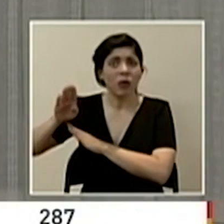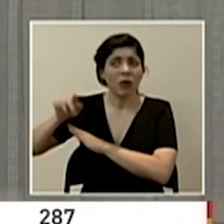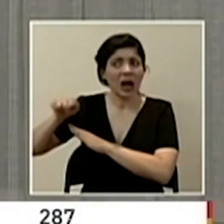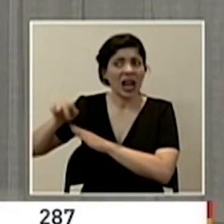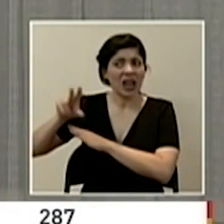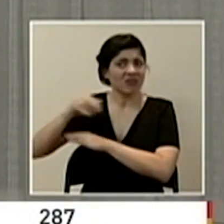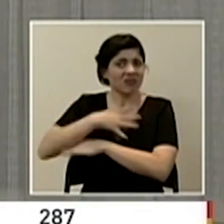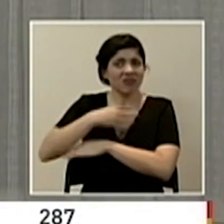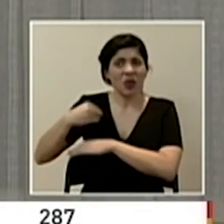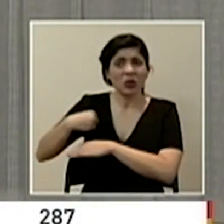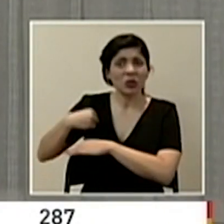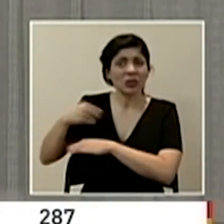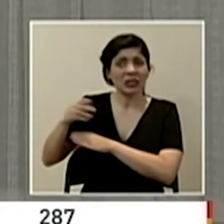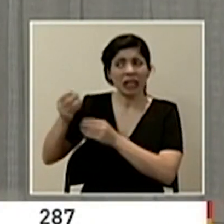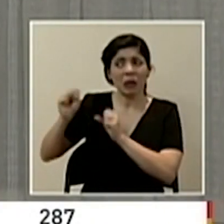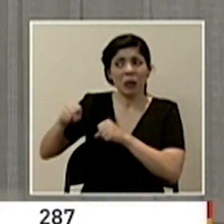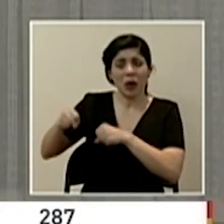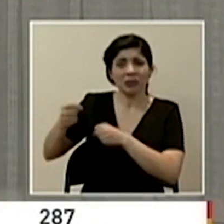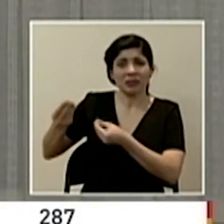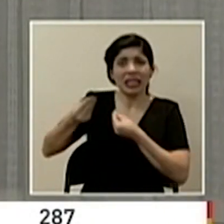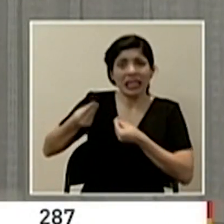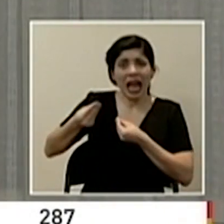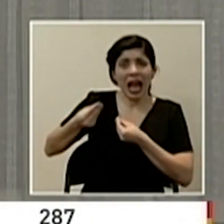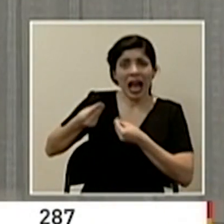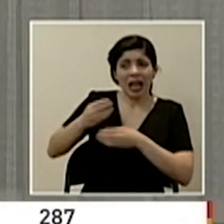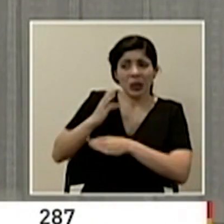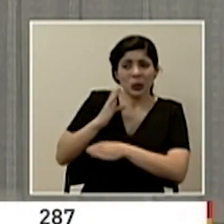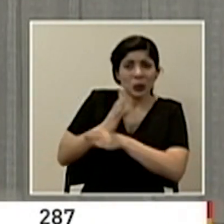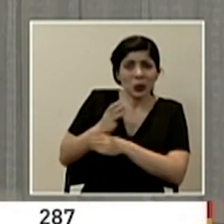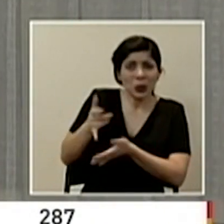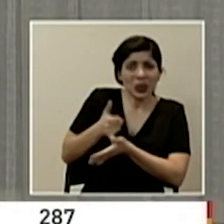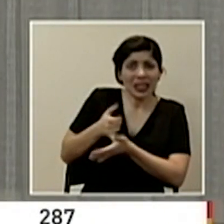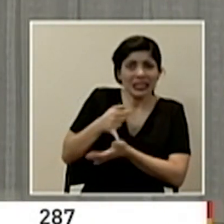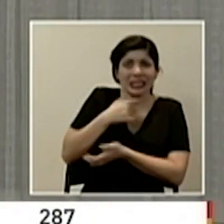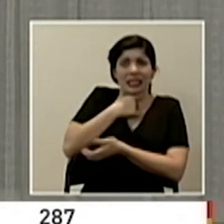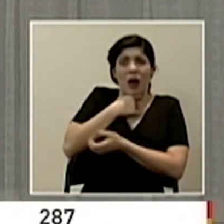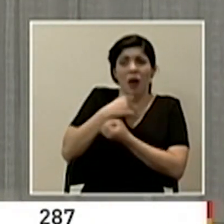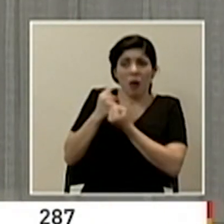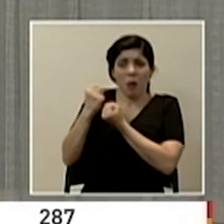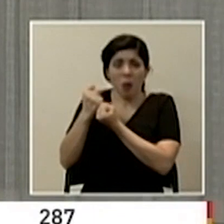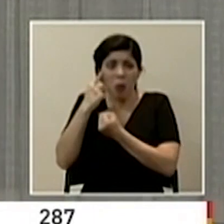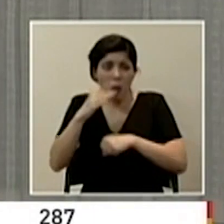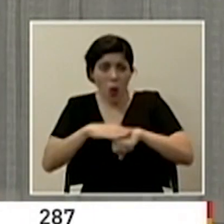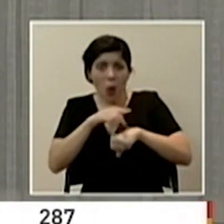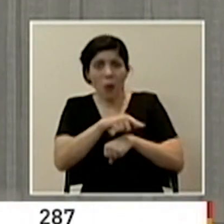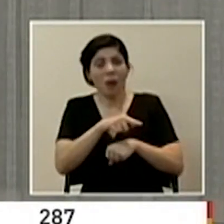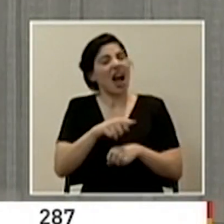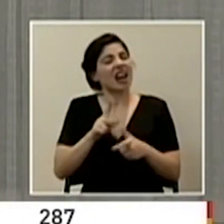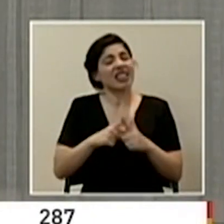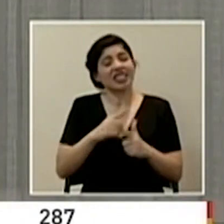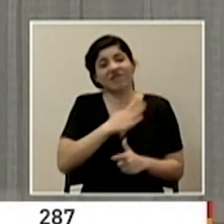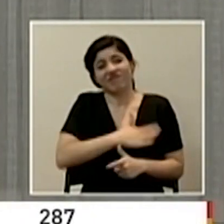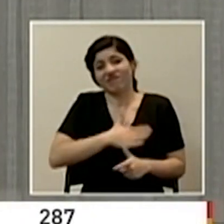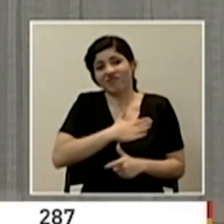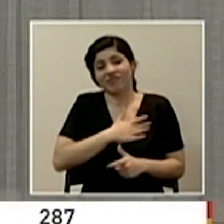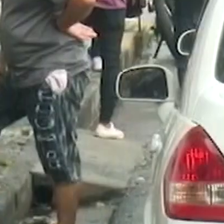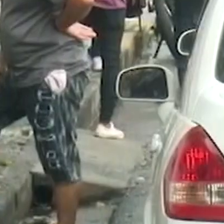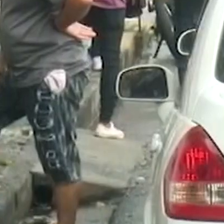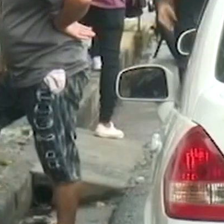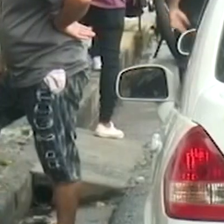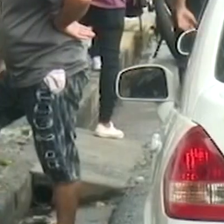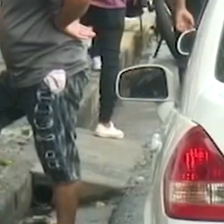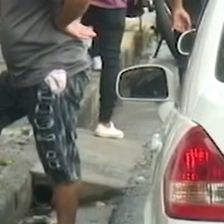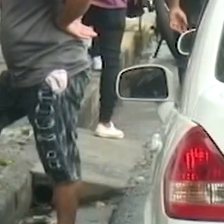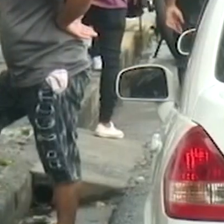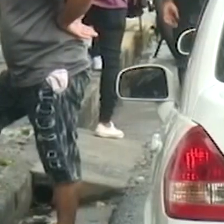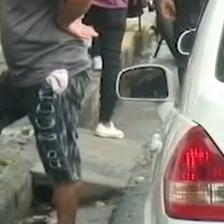no nos gusta, una curva que nos puede poner a las unidades de cuidados intensivos saturadas, entonces lamentablemente tendremos que ir para atrás.